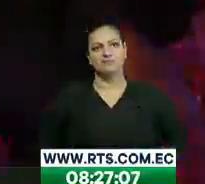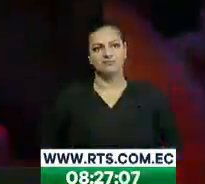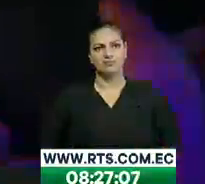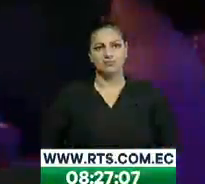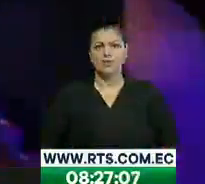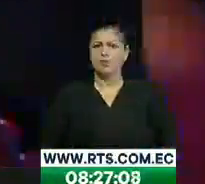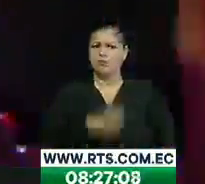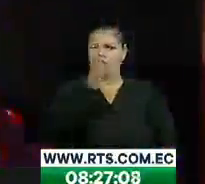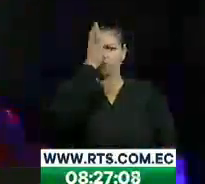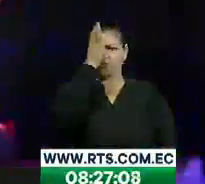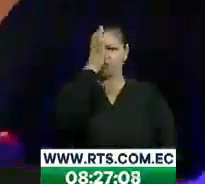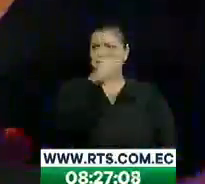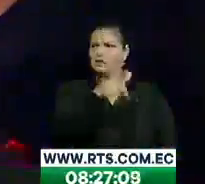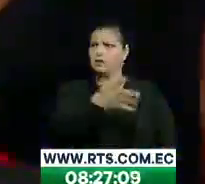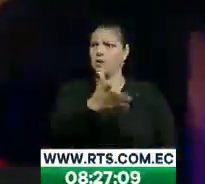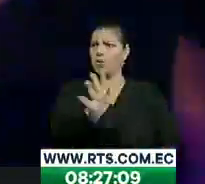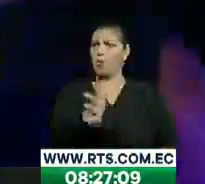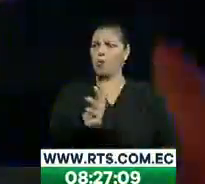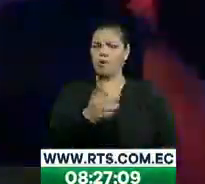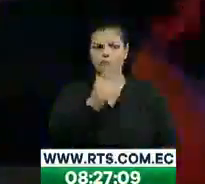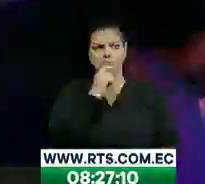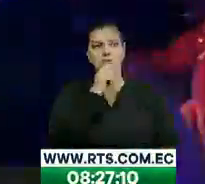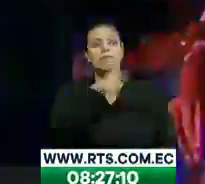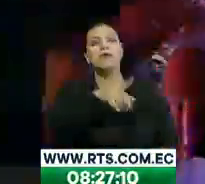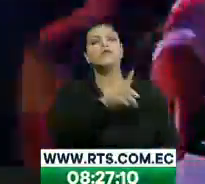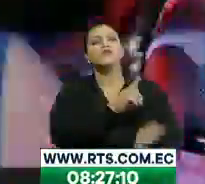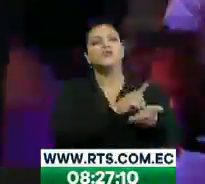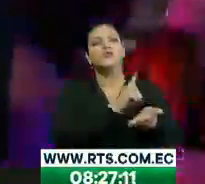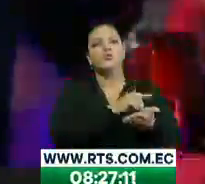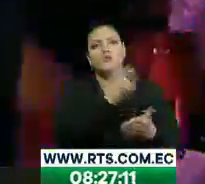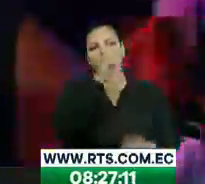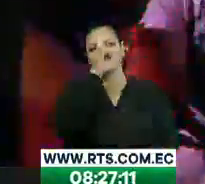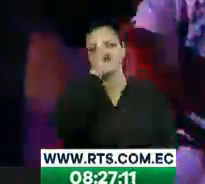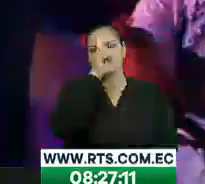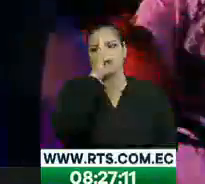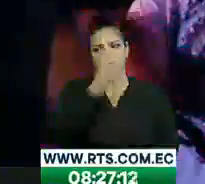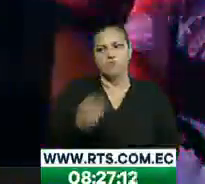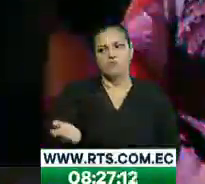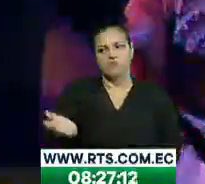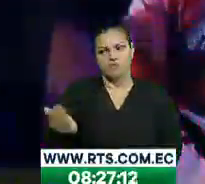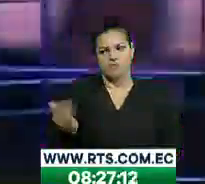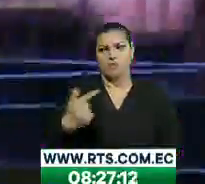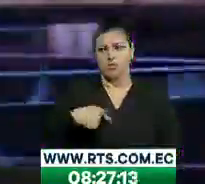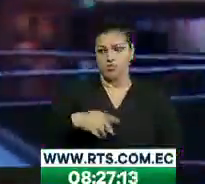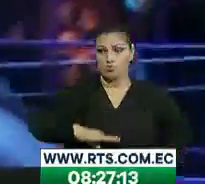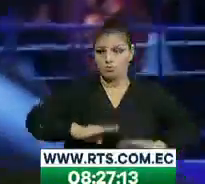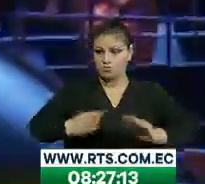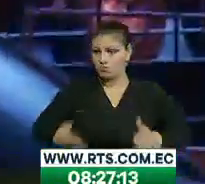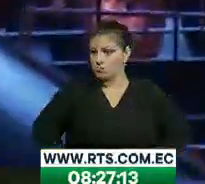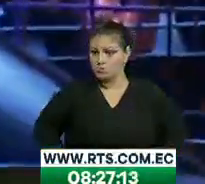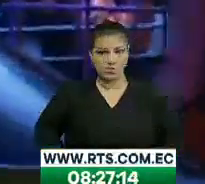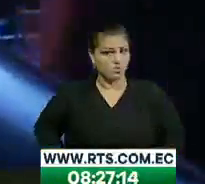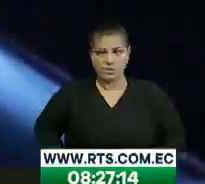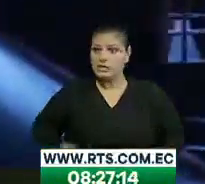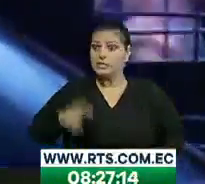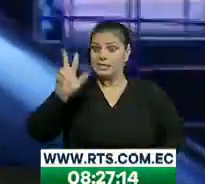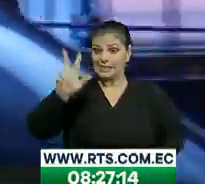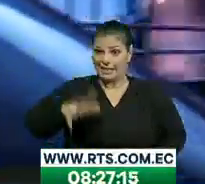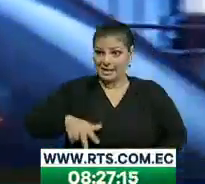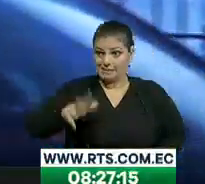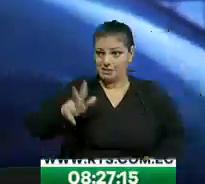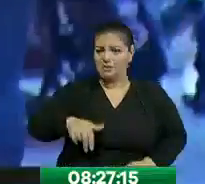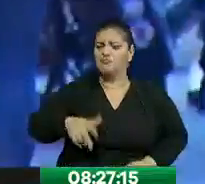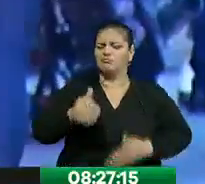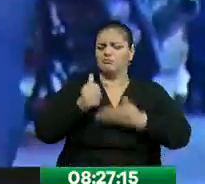una clínica de que sacan a los niños. Sí. La chica tenía 3 meses y le hicieron cesárea. Los familiares de la joven no quisieron hablar